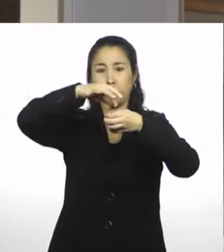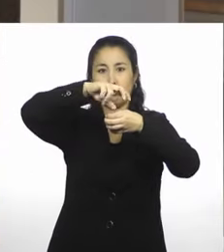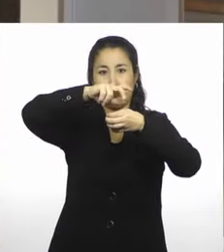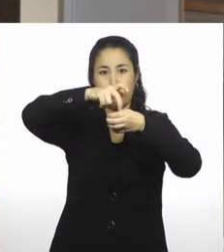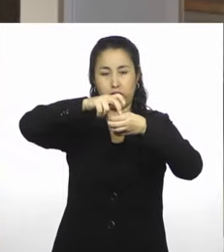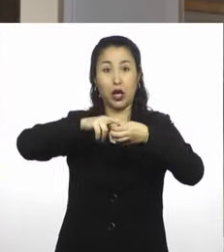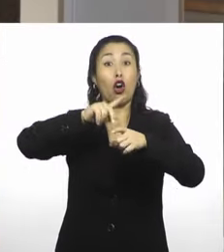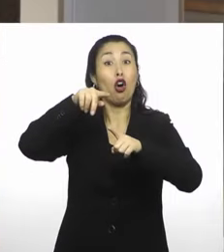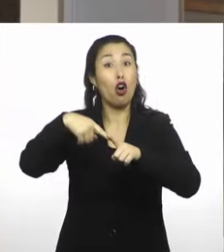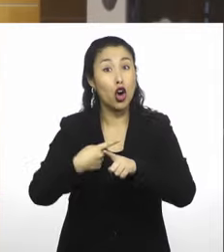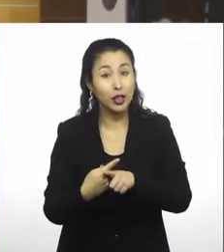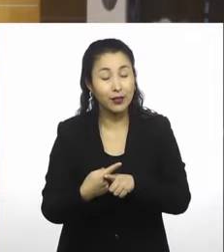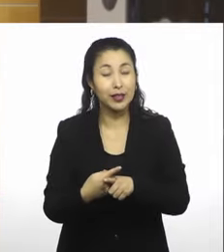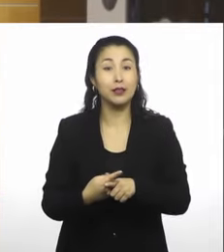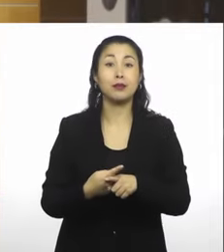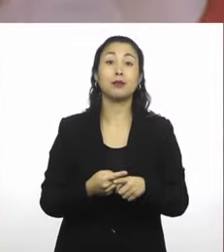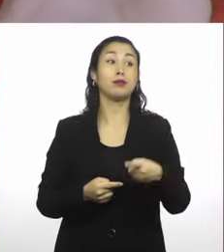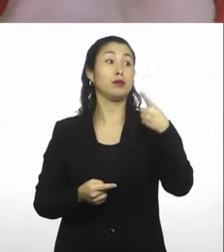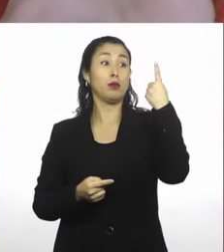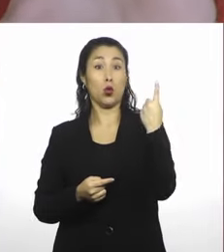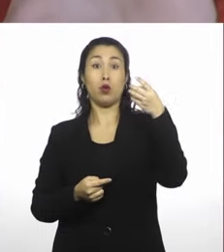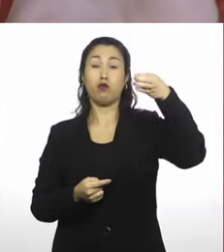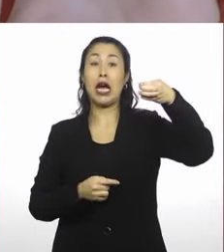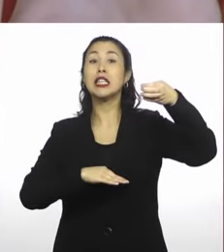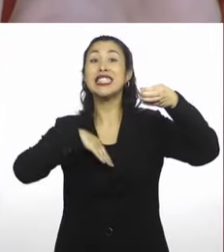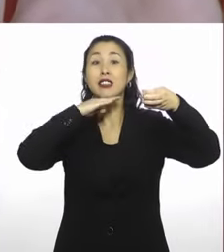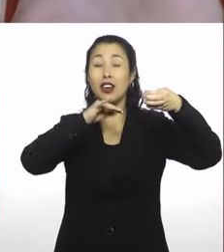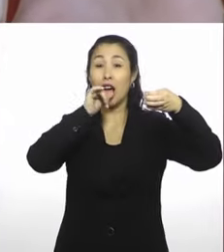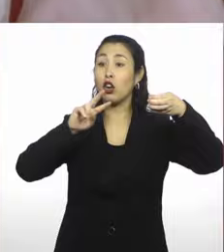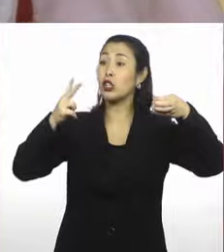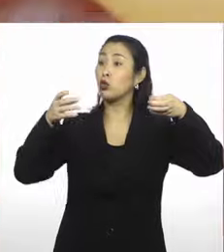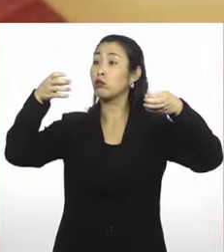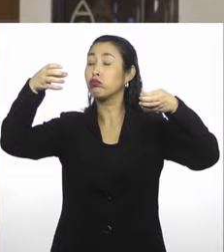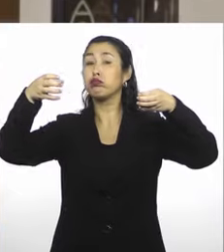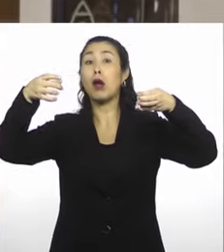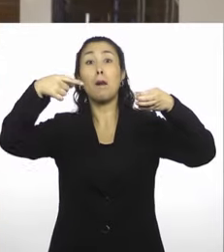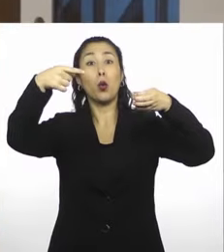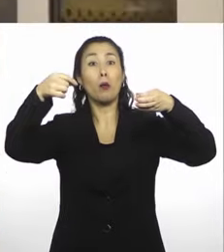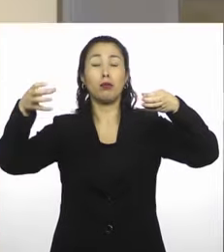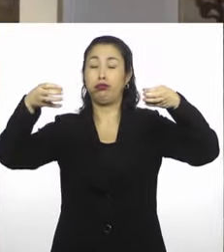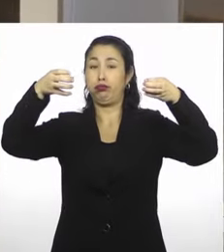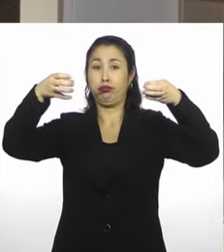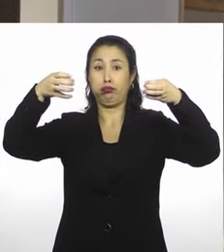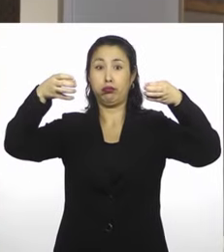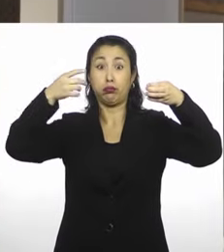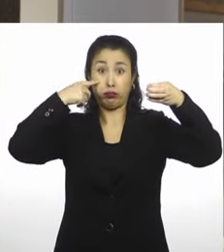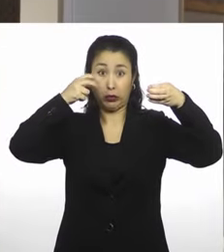Nuevamente, número 1, lleno de arroz, y en el número 2 está nuestra pluma. Atención.